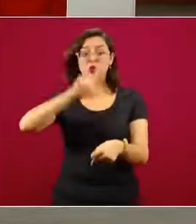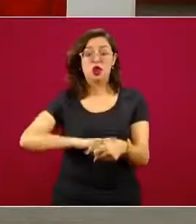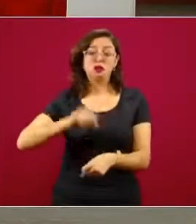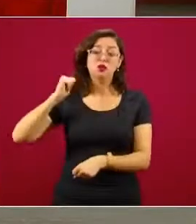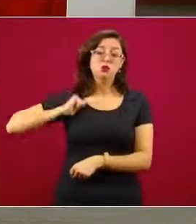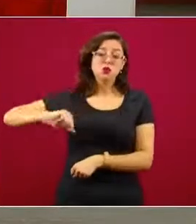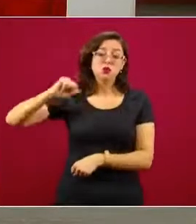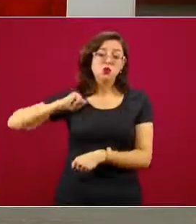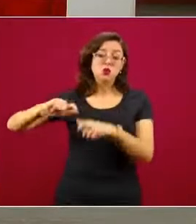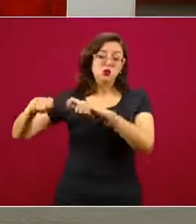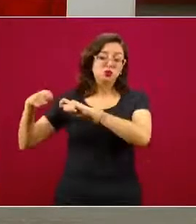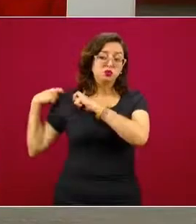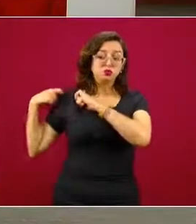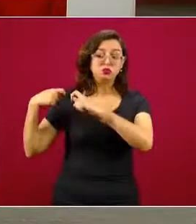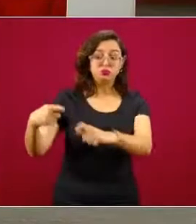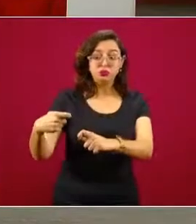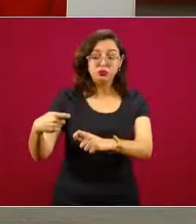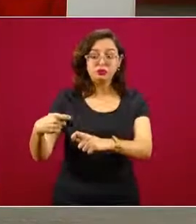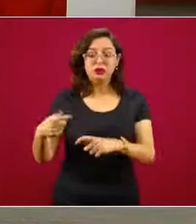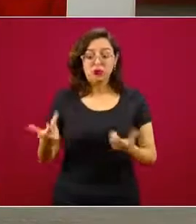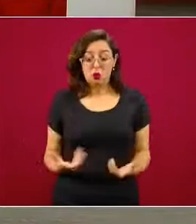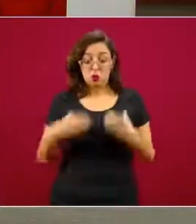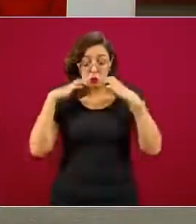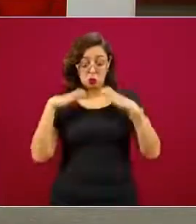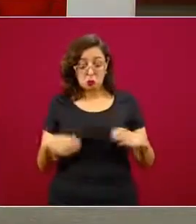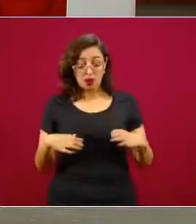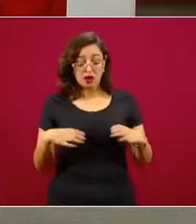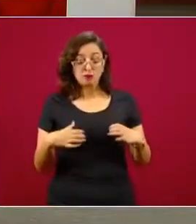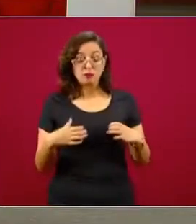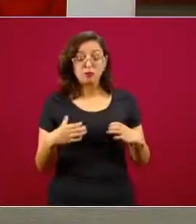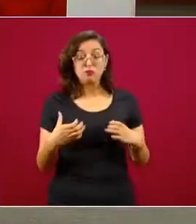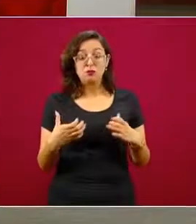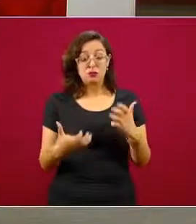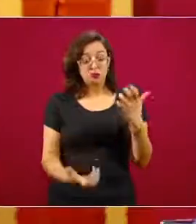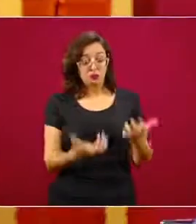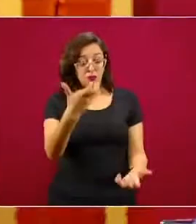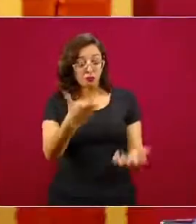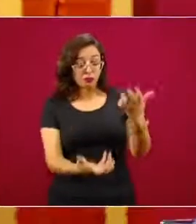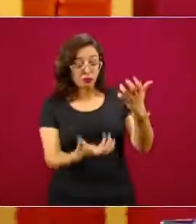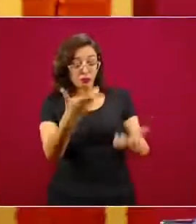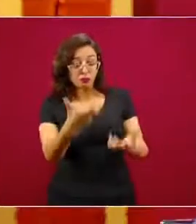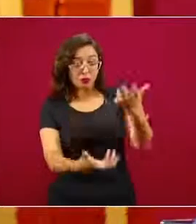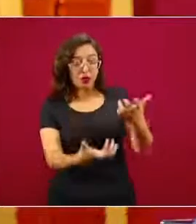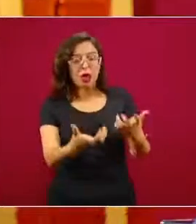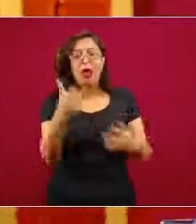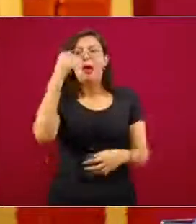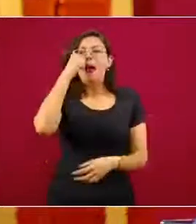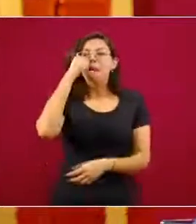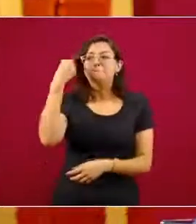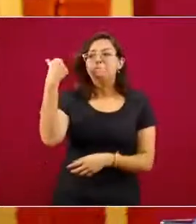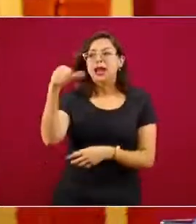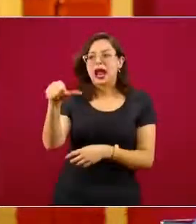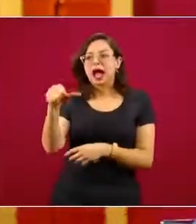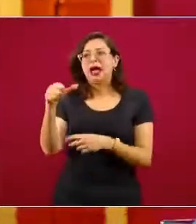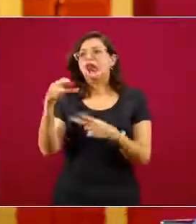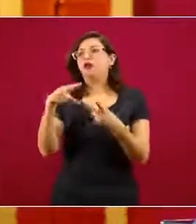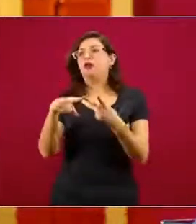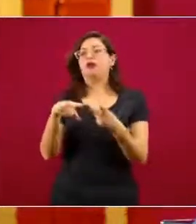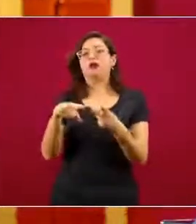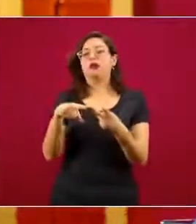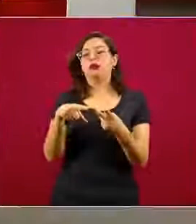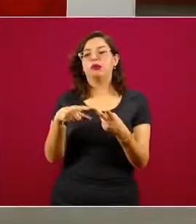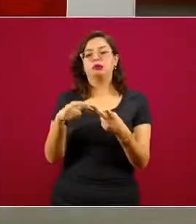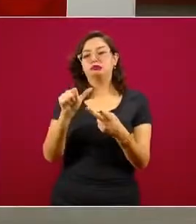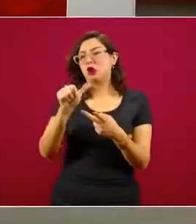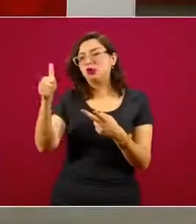efectivamente consideran como algo muy inconveniente, llámese pecado si está alineado a un pensamiento religioso específico